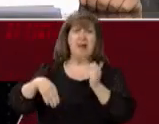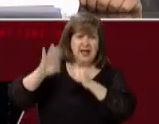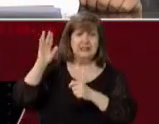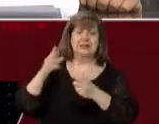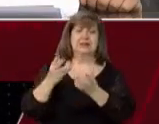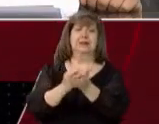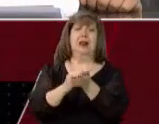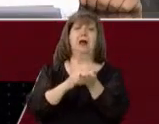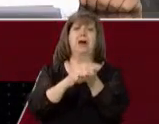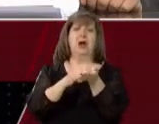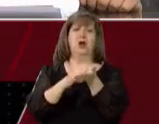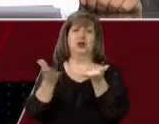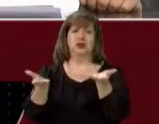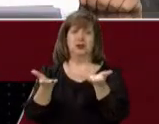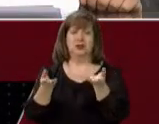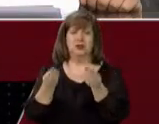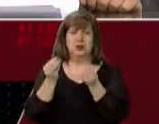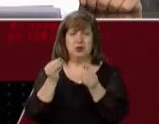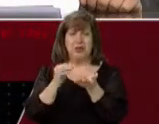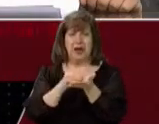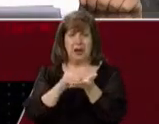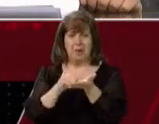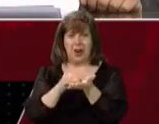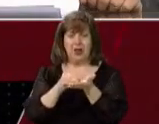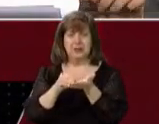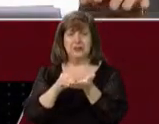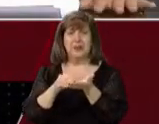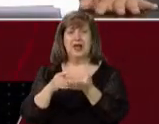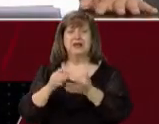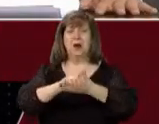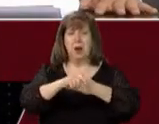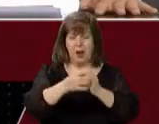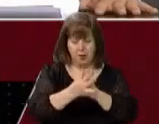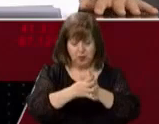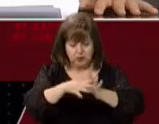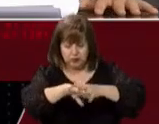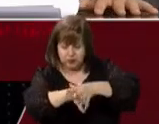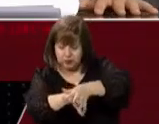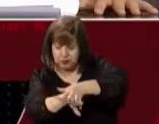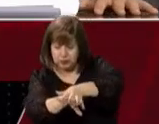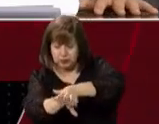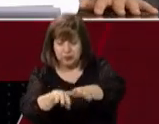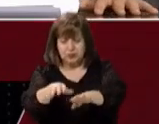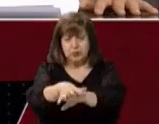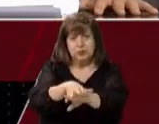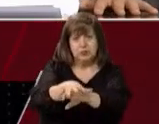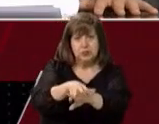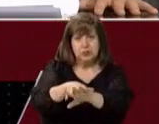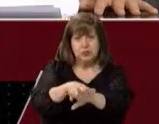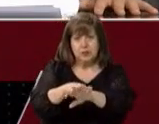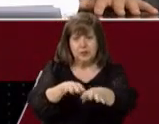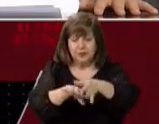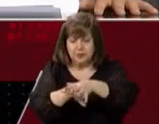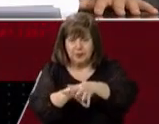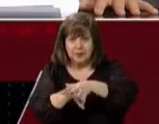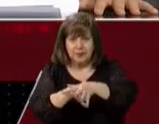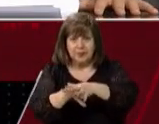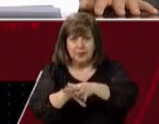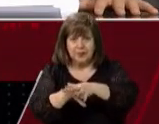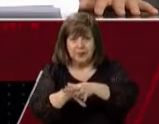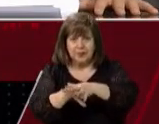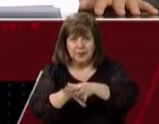por las manos. Claro. Es decir que si nosotros nos lavamos muy bien las manos, particularmente a la hora de manejar a